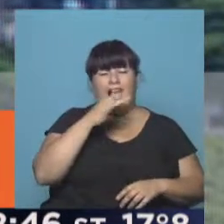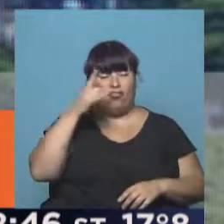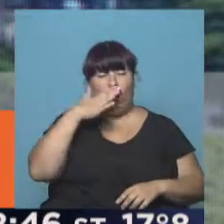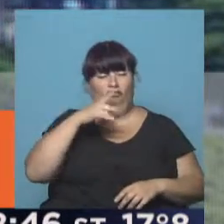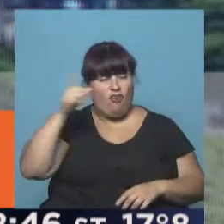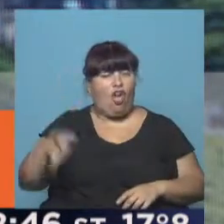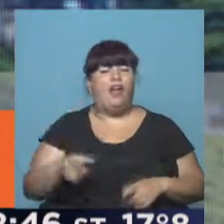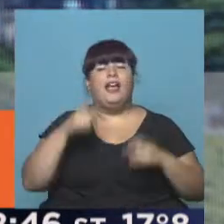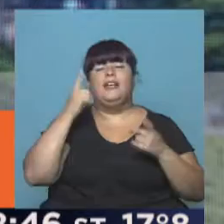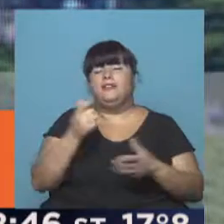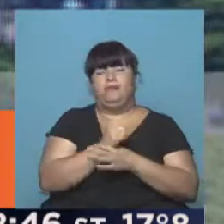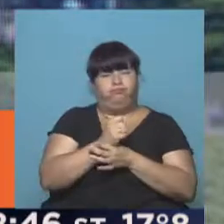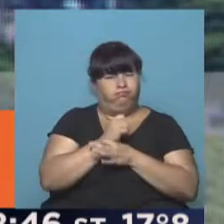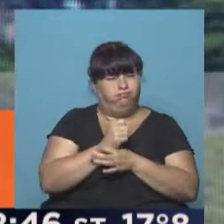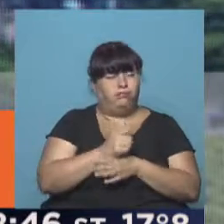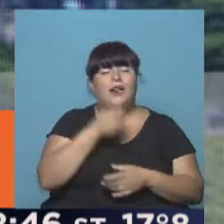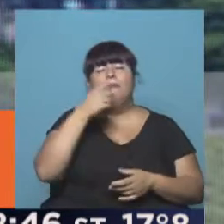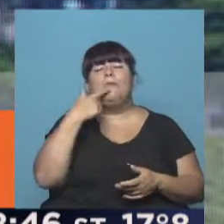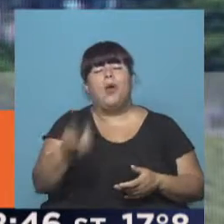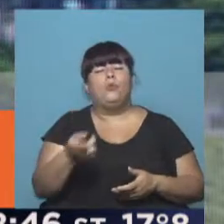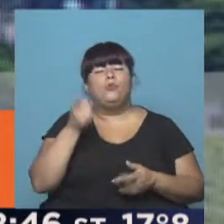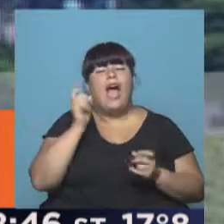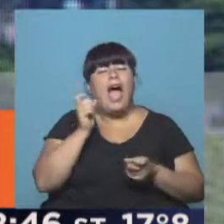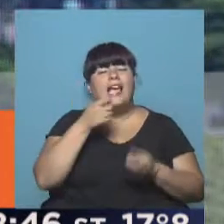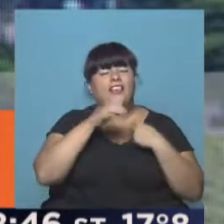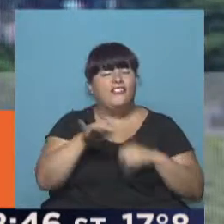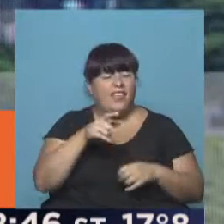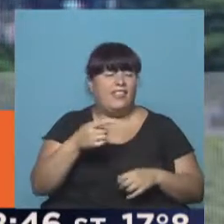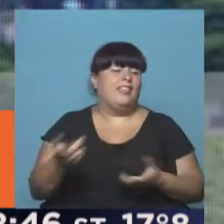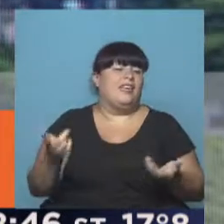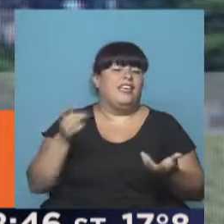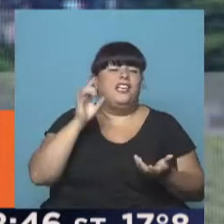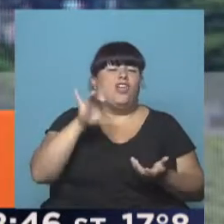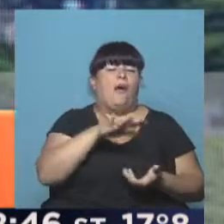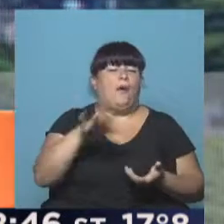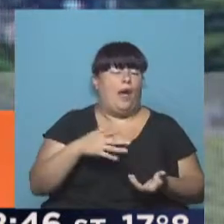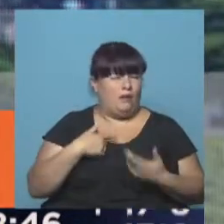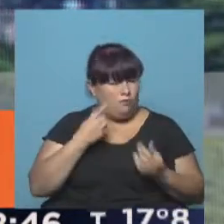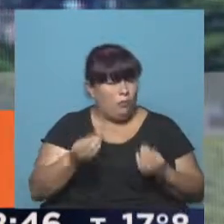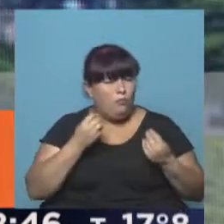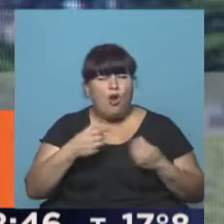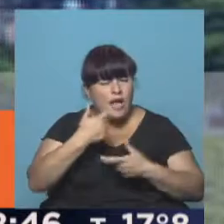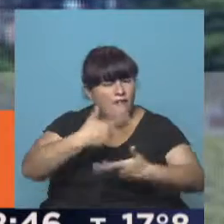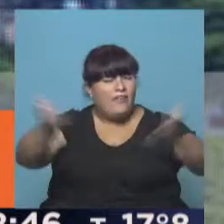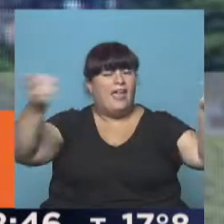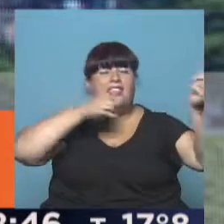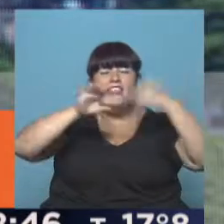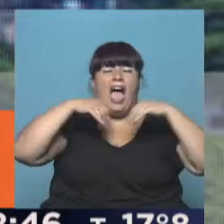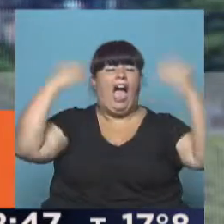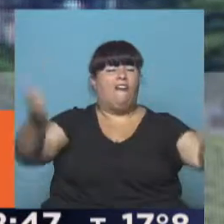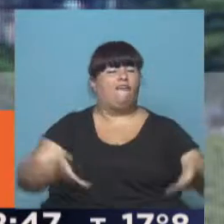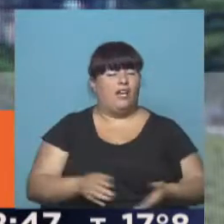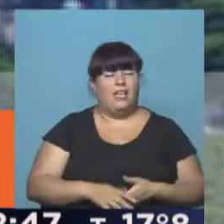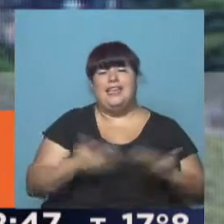bajo flores que tiene un talento y que cuando le preguntas a quien le vendes esto te dicen y solo en el barrio y yo les pregunto por qué no vendes afuera del barrio